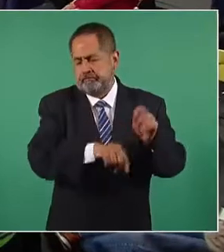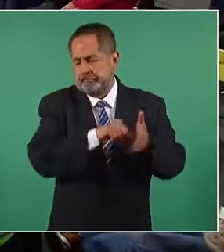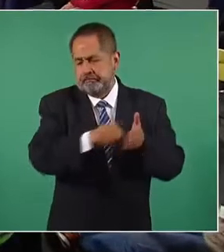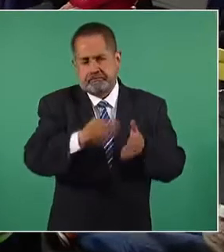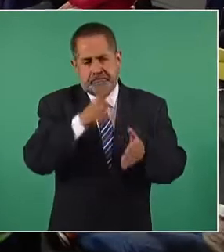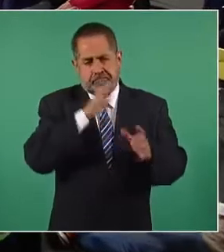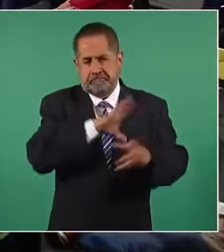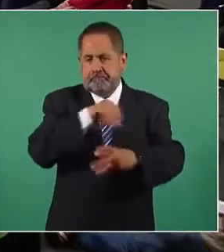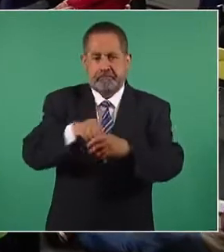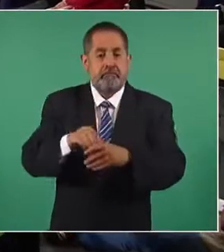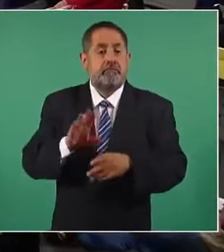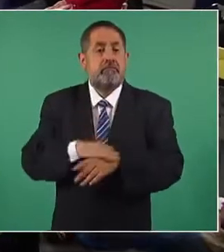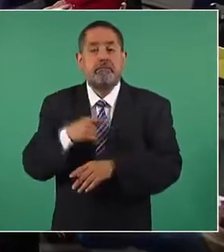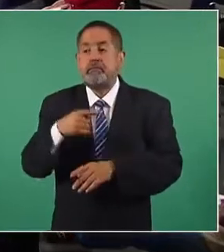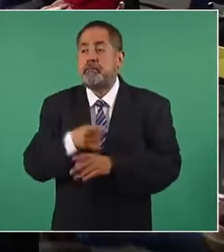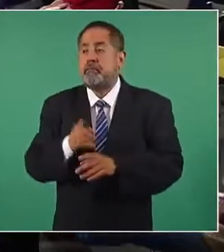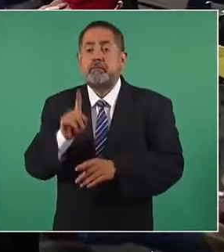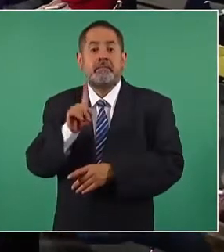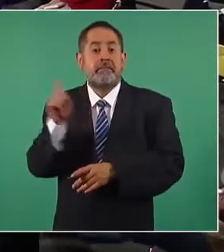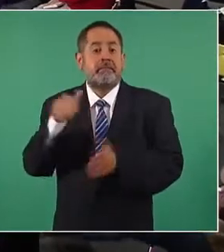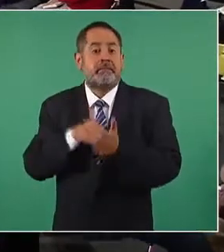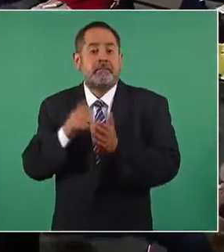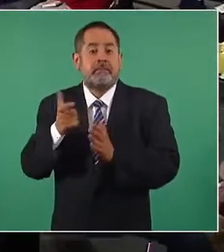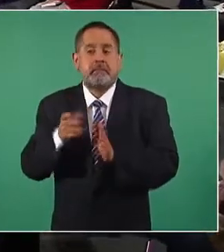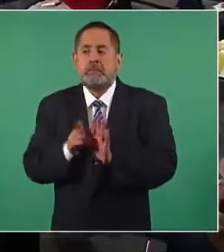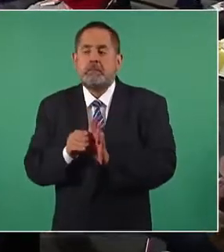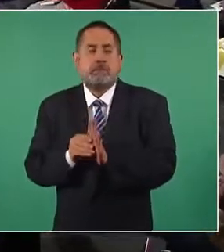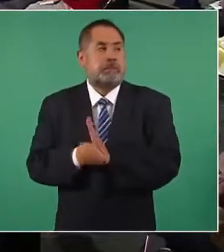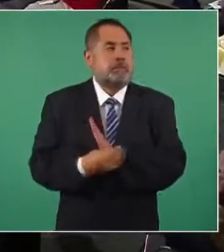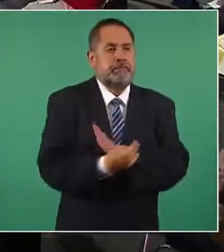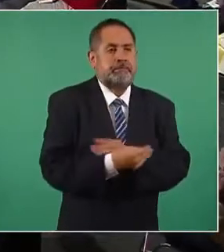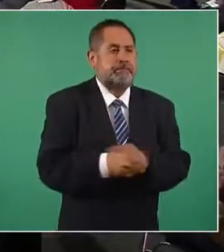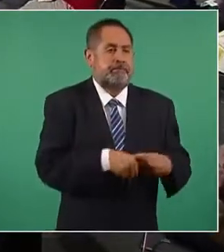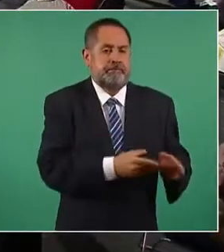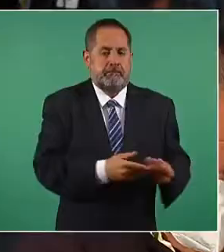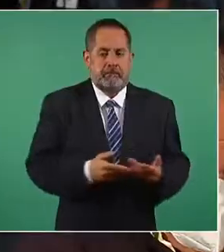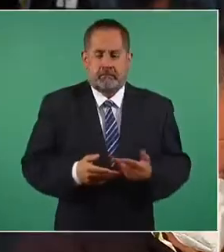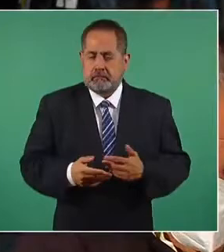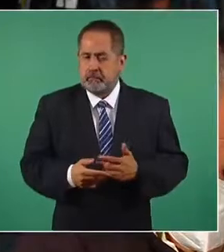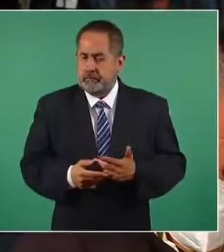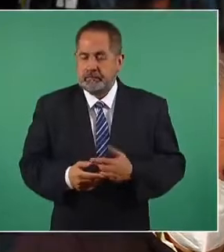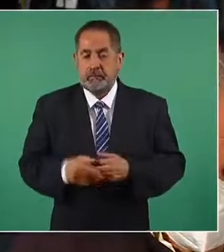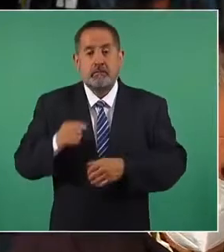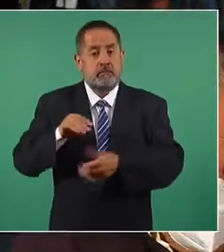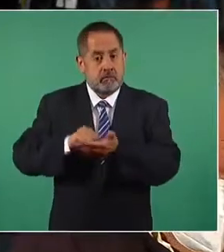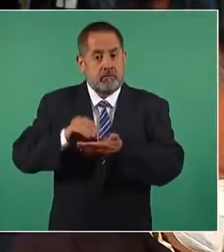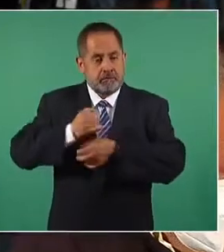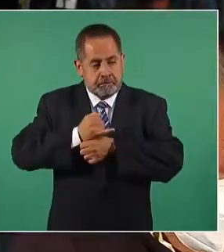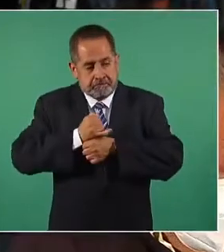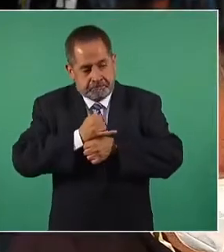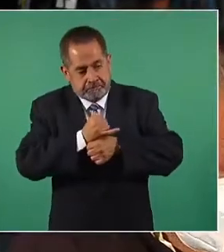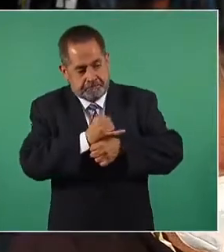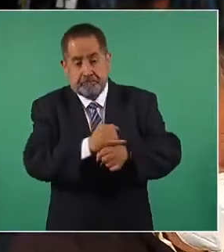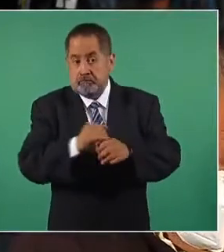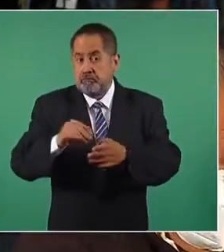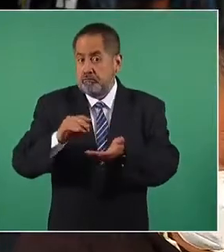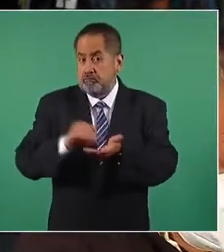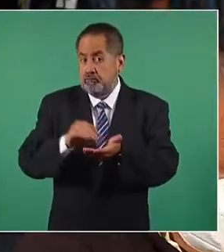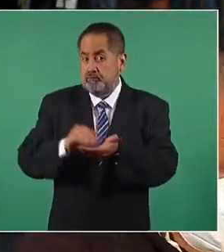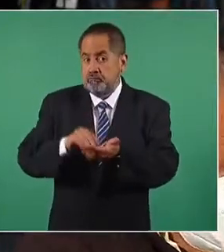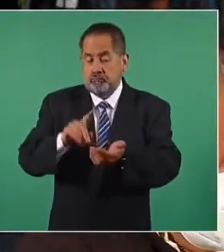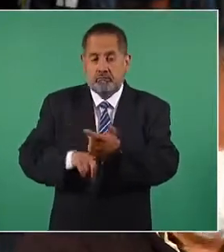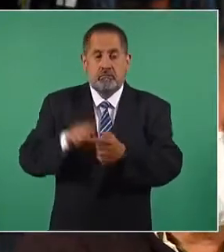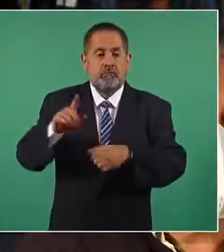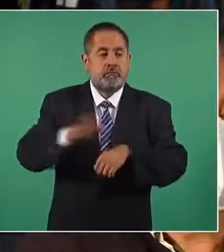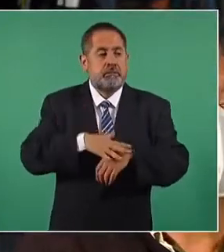inhabilitada por haber desviado 100 millones de pesos y de hecho hay una investigación abierta en su contra por